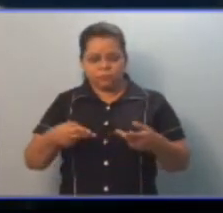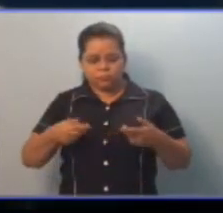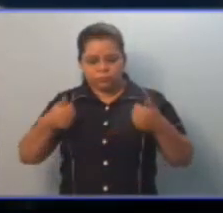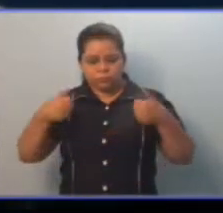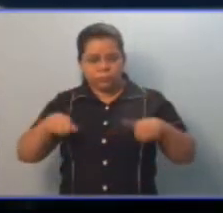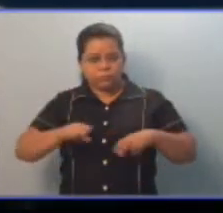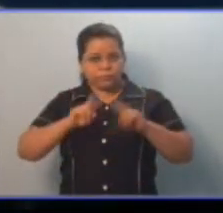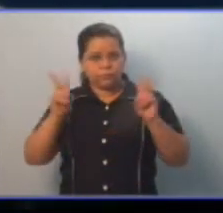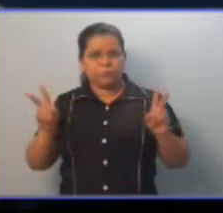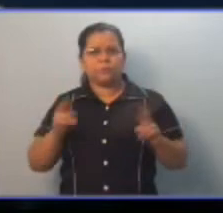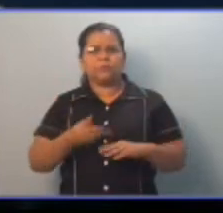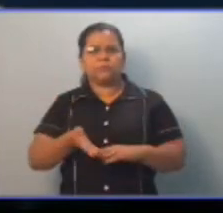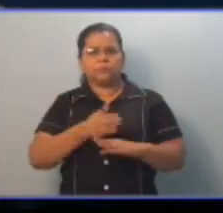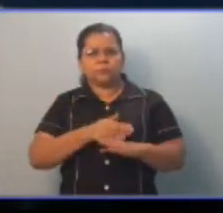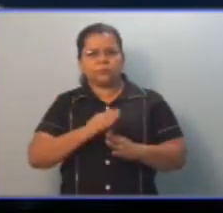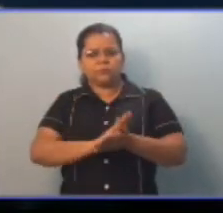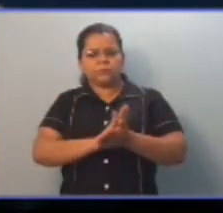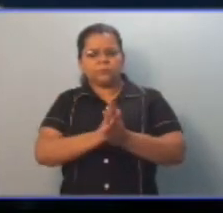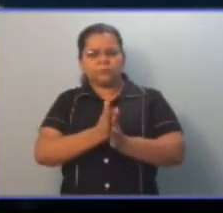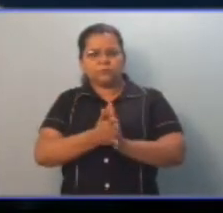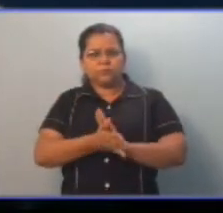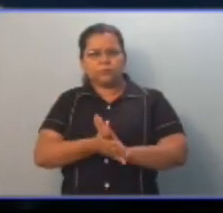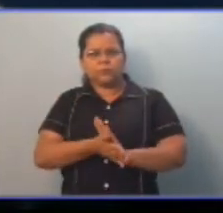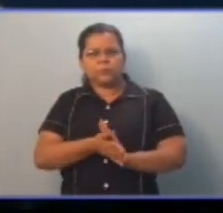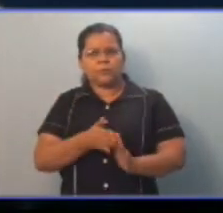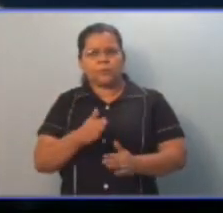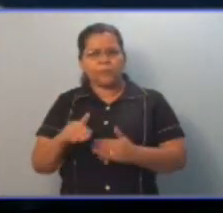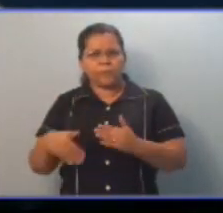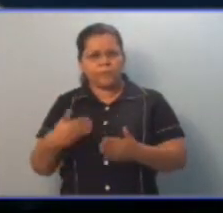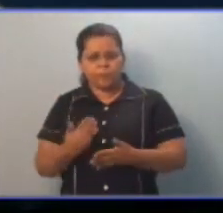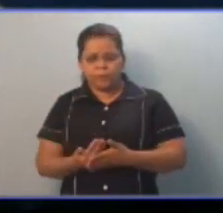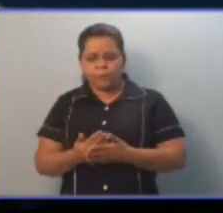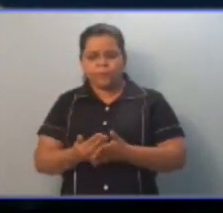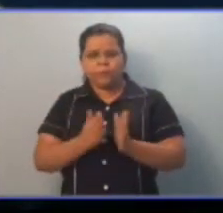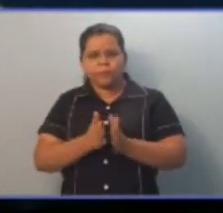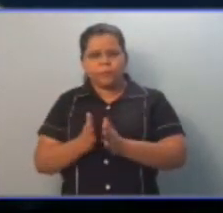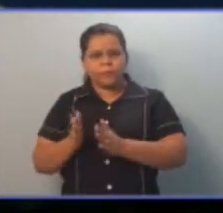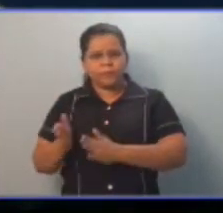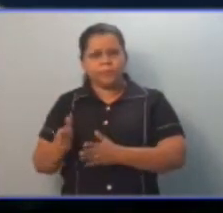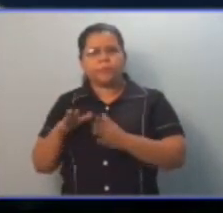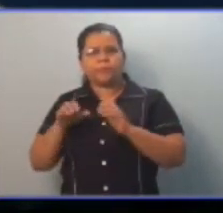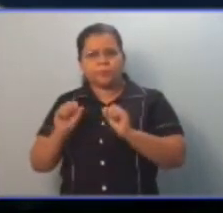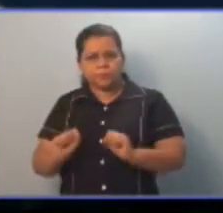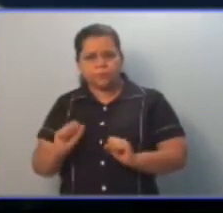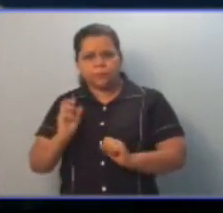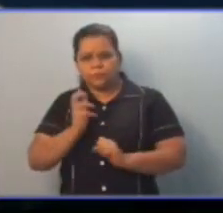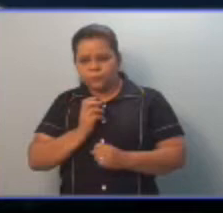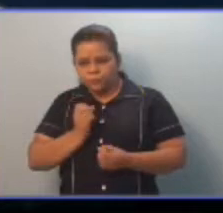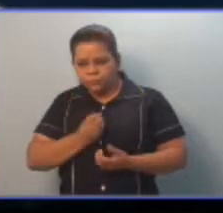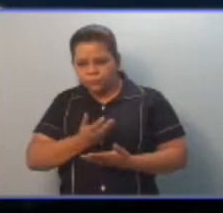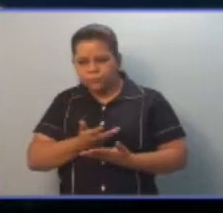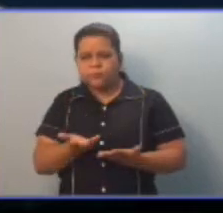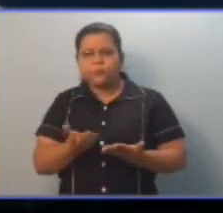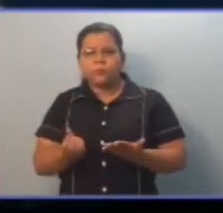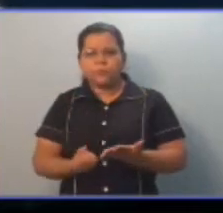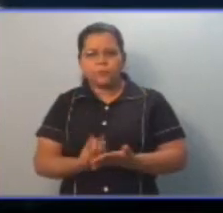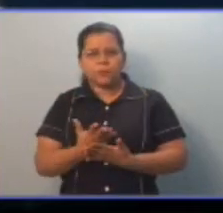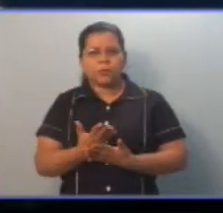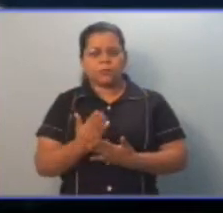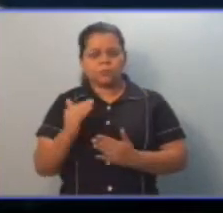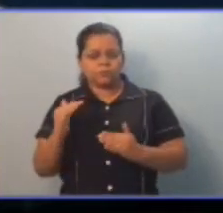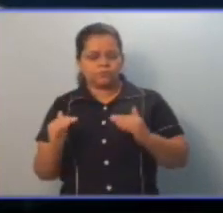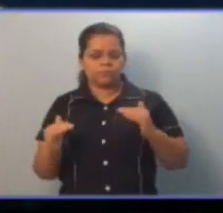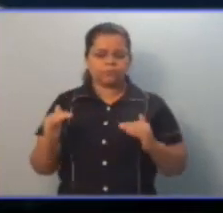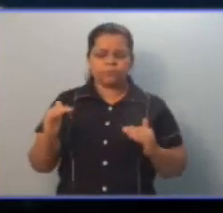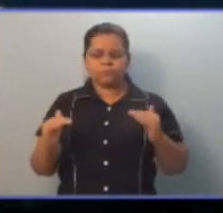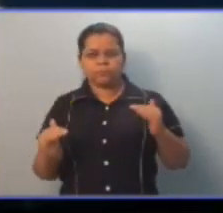realizado una serie de readecuaciones, reordenamientos institucionales para generar nuevos pesos y